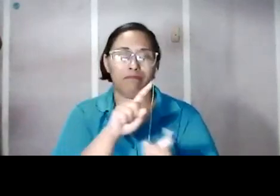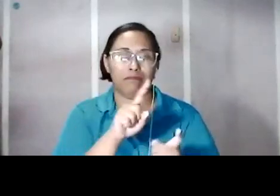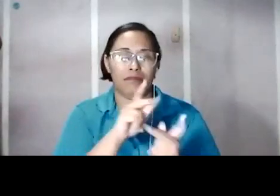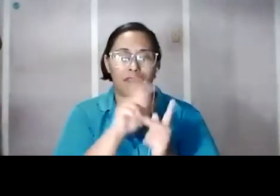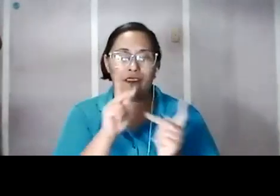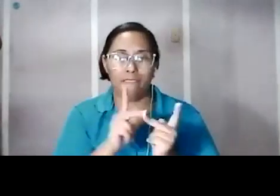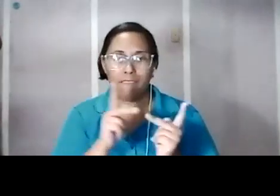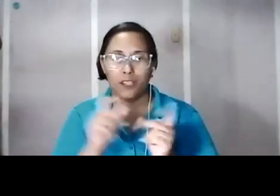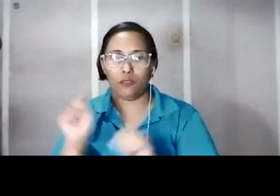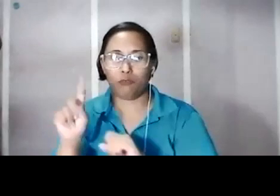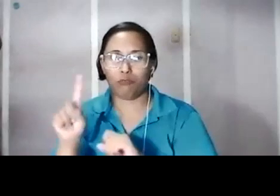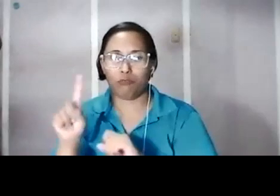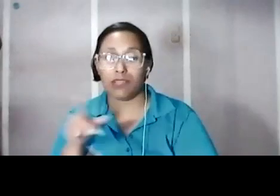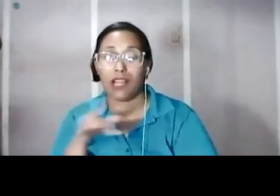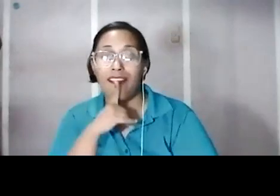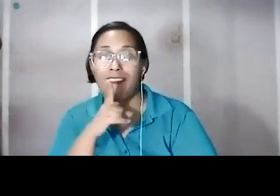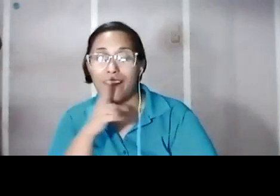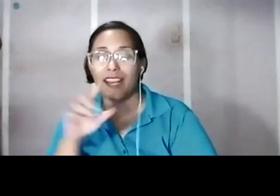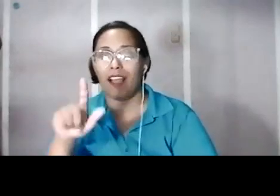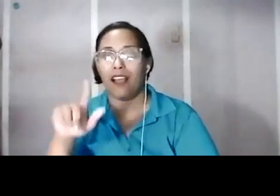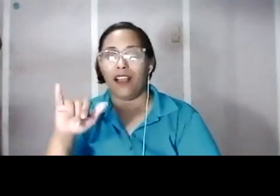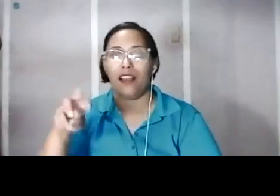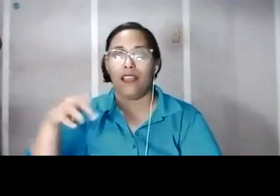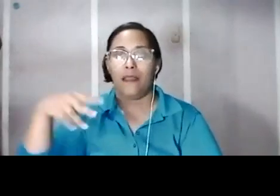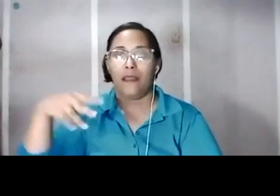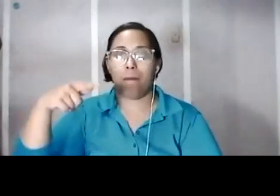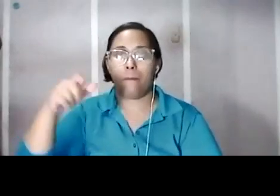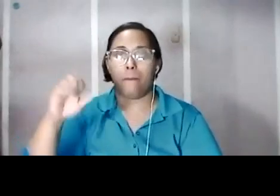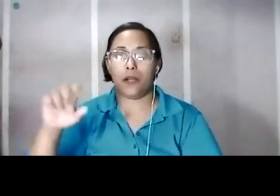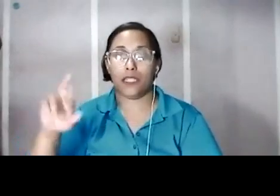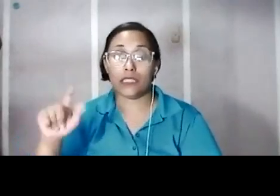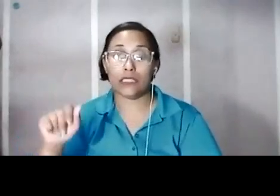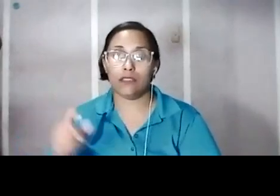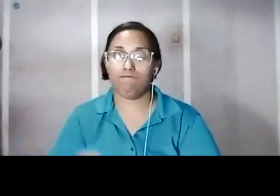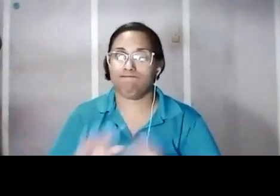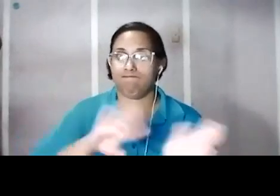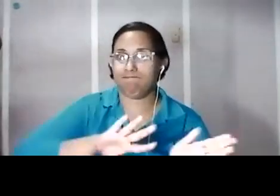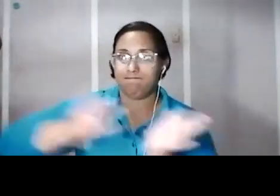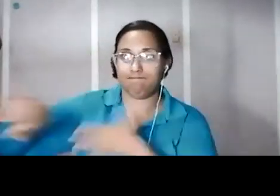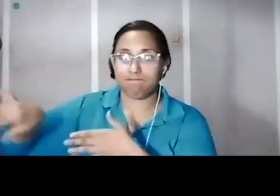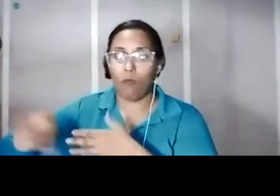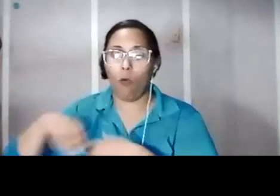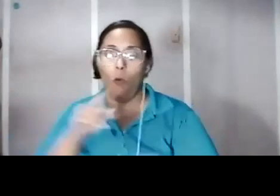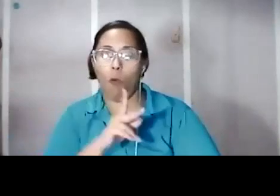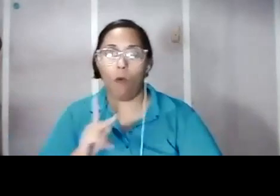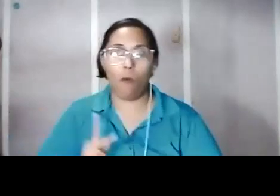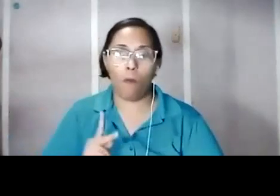cierto fue que Lindbergh hizo un desplante a la reina del carnaval? ¿En qué